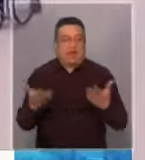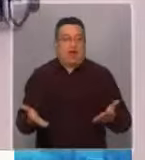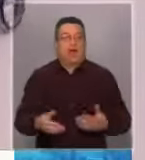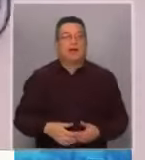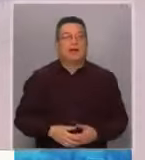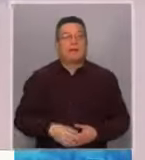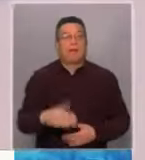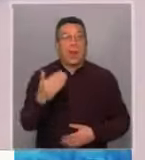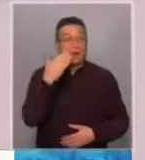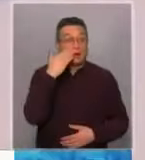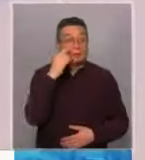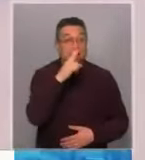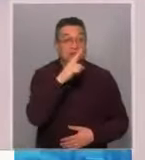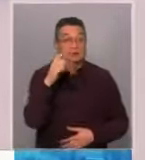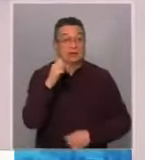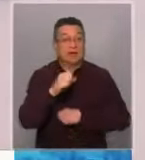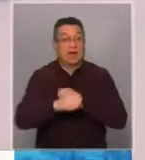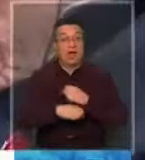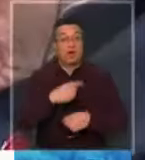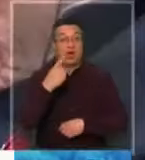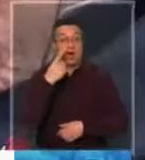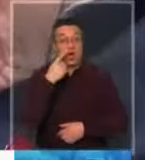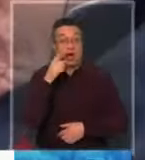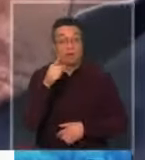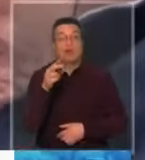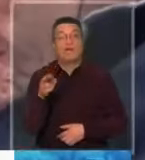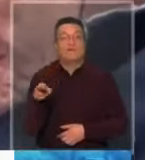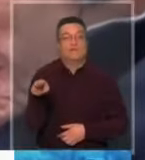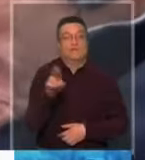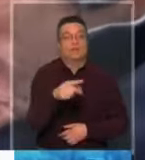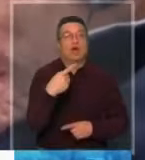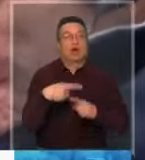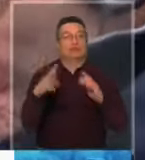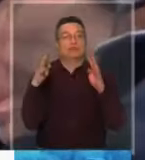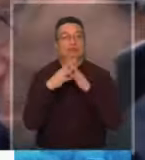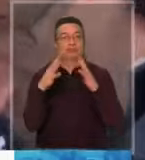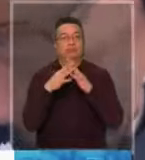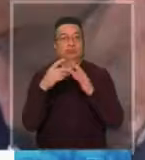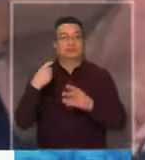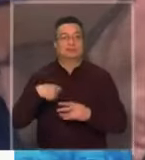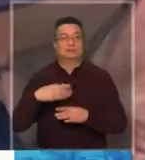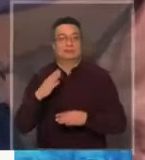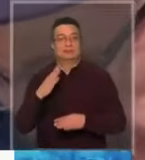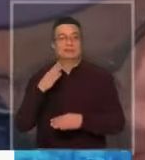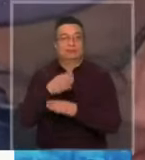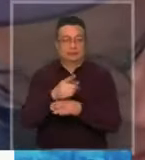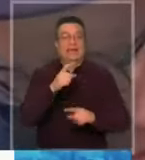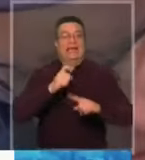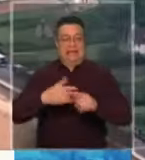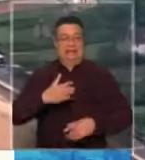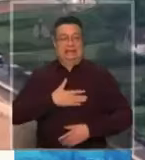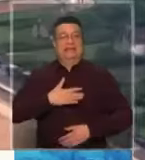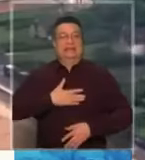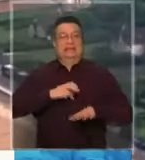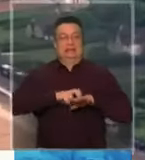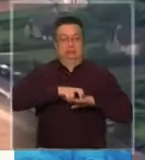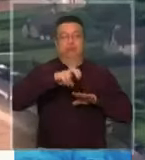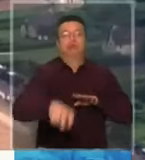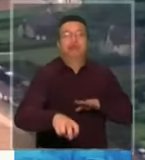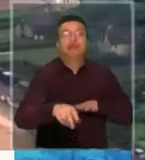casi 100 años, Richard Rank volvió junto a otros soldados estadounidenses que protagonizaron el desembarco de